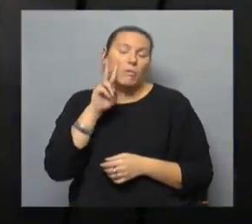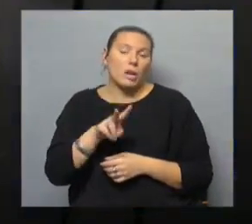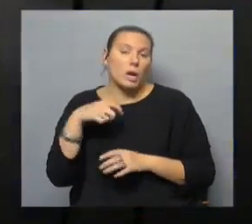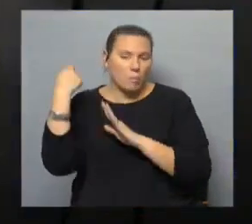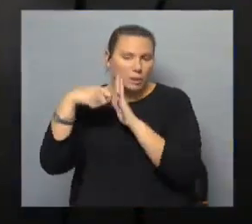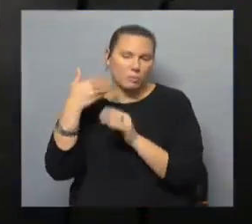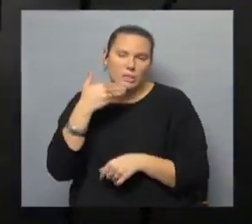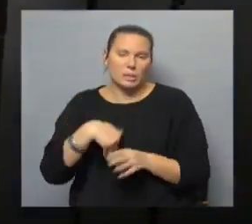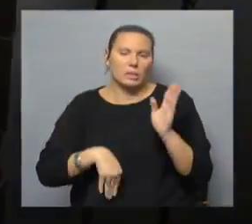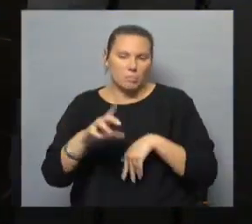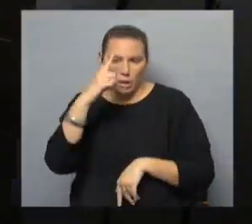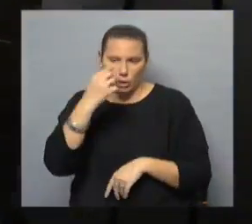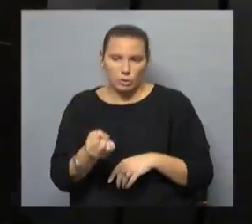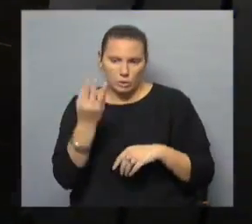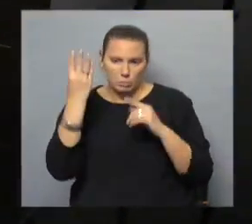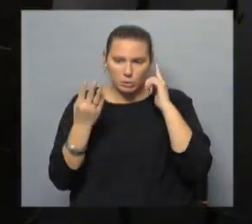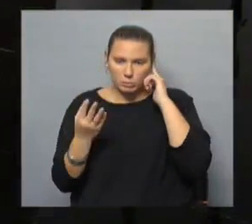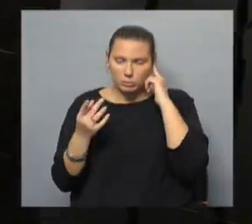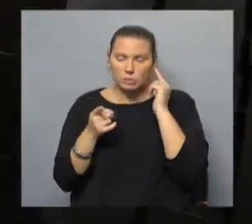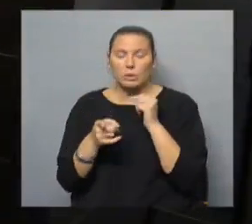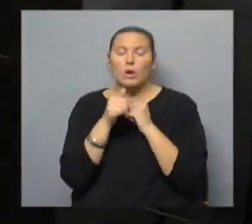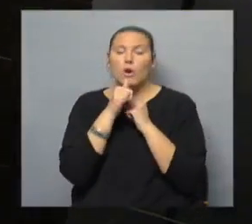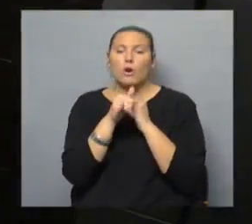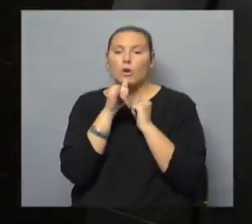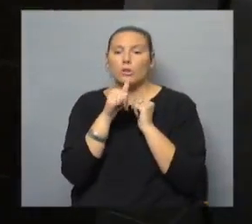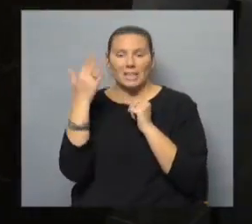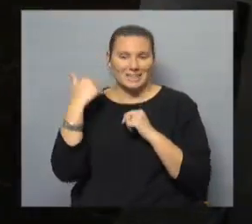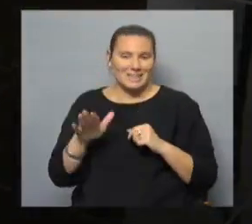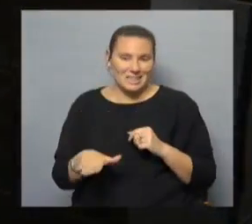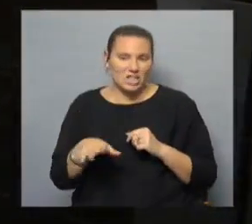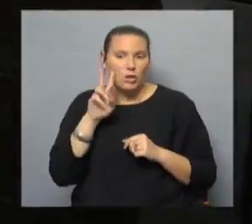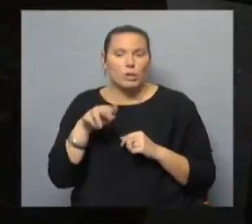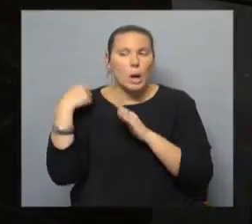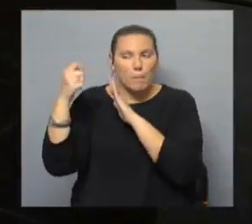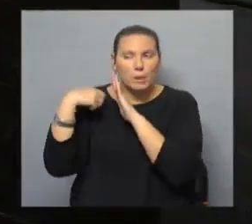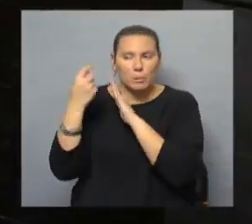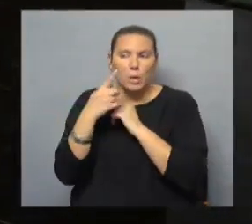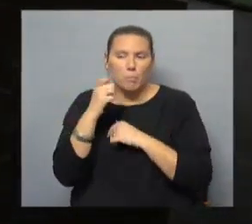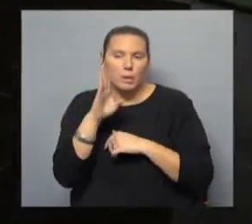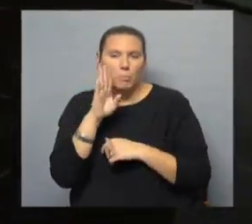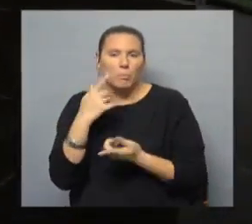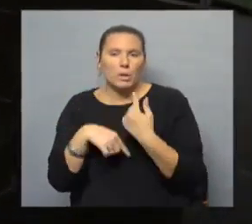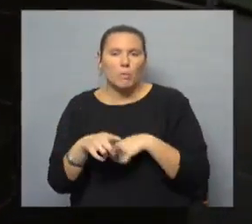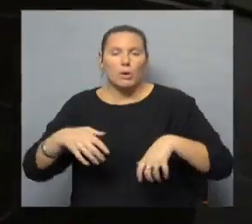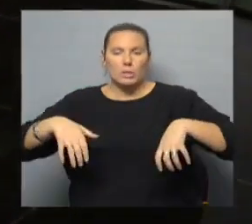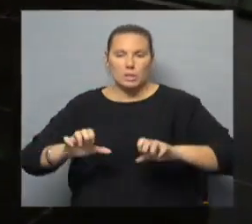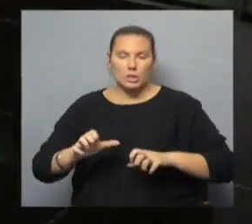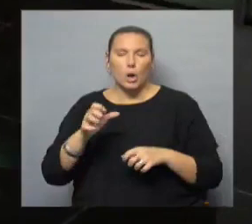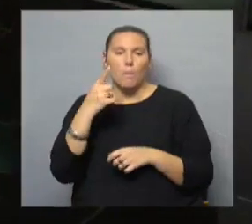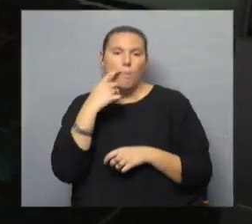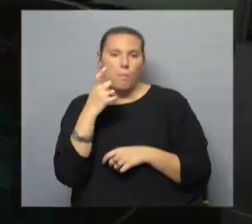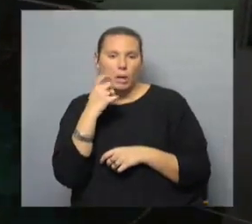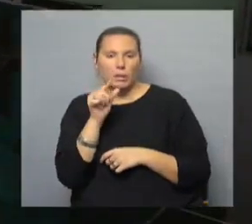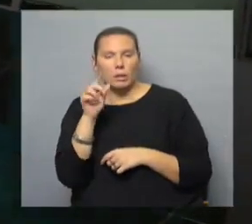se entiende un poco más la idea. Agustín, vos has contado que, que cuando eras chico veías muchas películas con tus padres, pero que vos te tirabas en el sillón con tu padre y te ibas